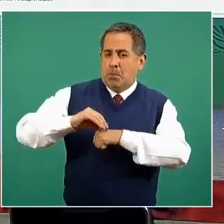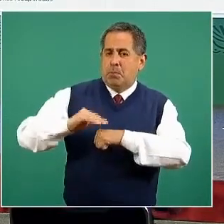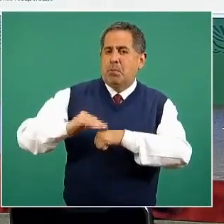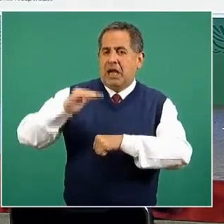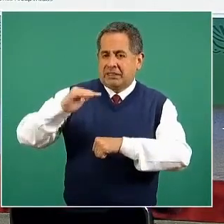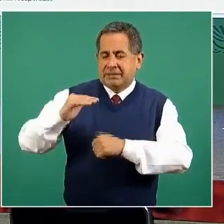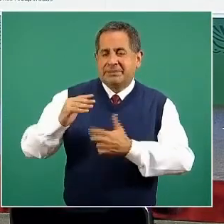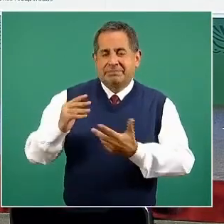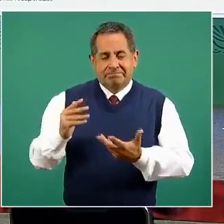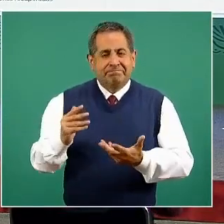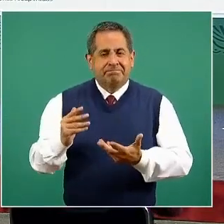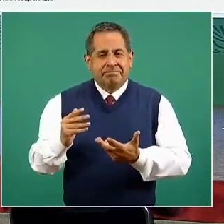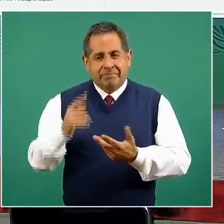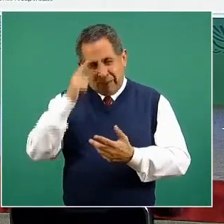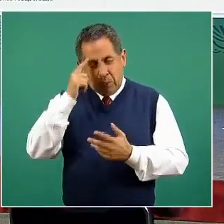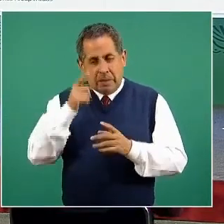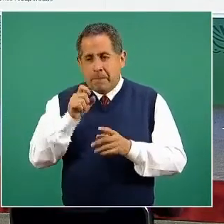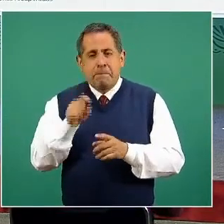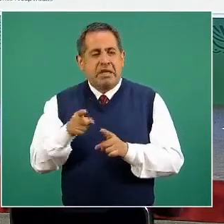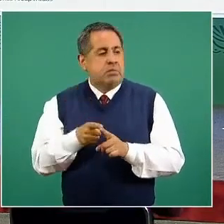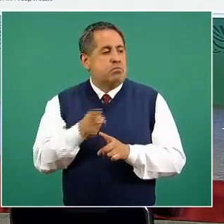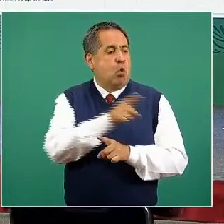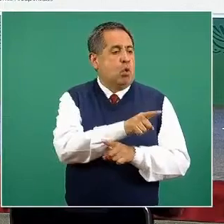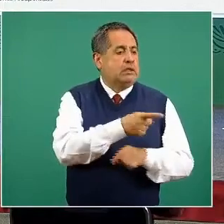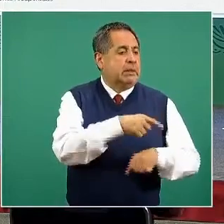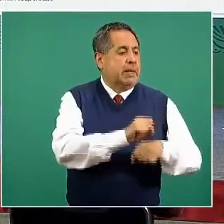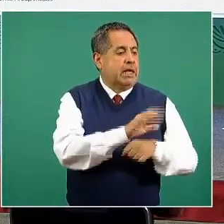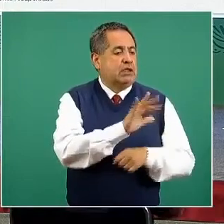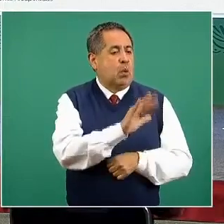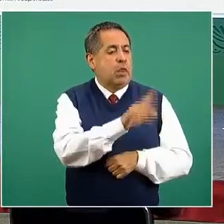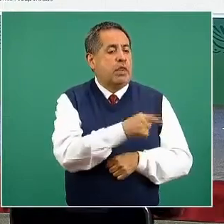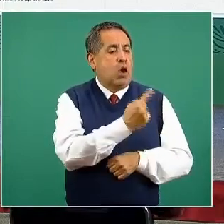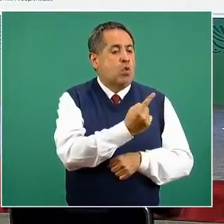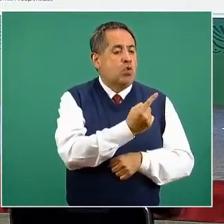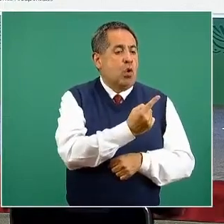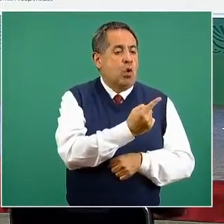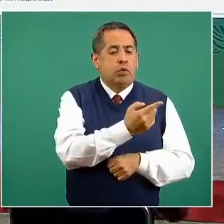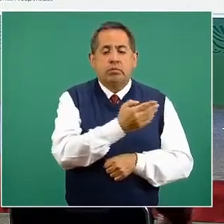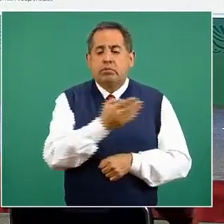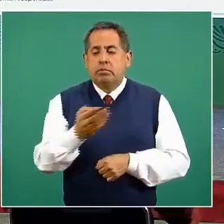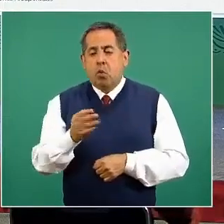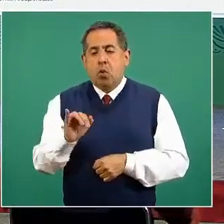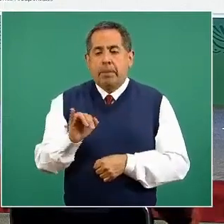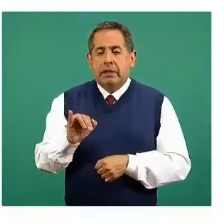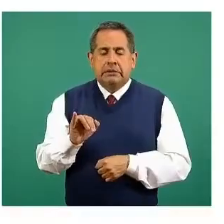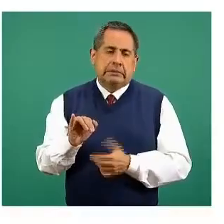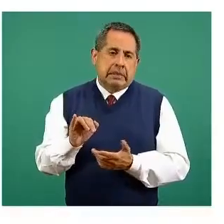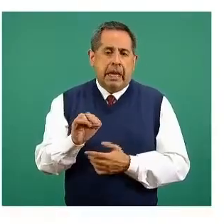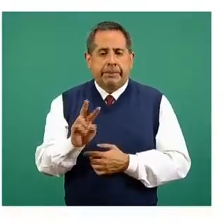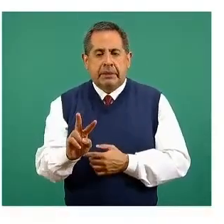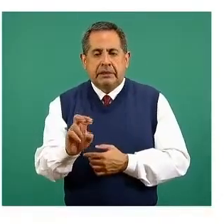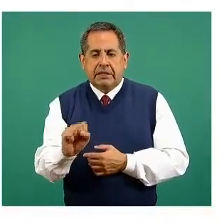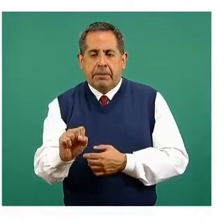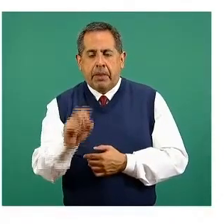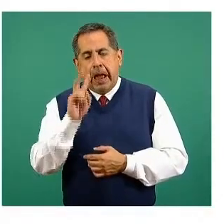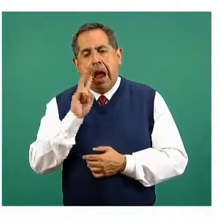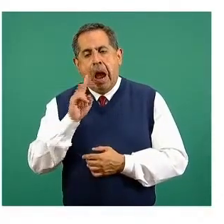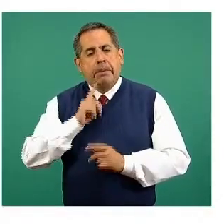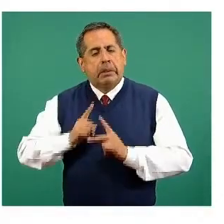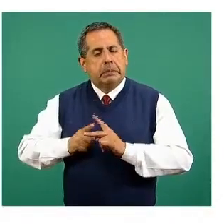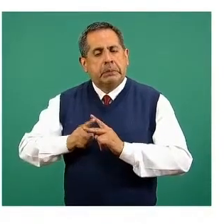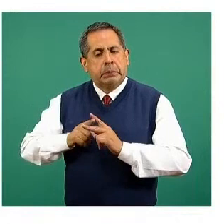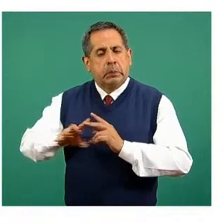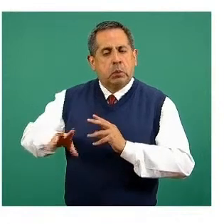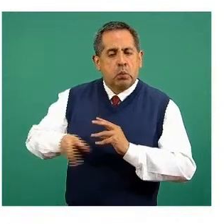en su momento veíamos en la semana 51. Estamos a jueves, todavía tenemos viernes y sábado para que tengamos